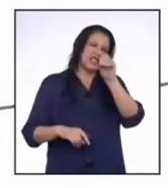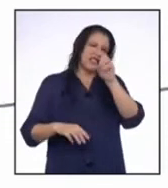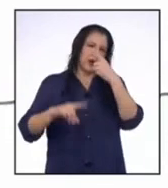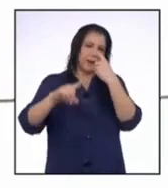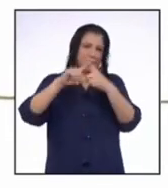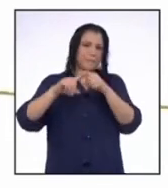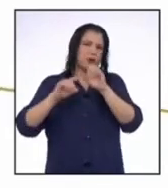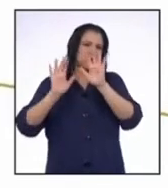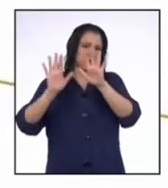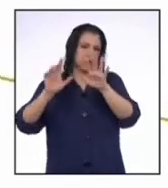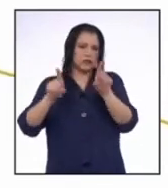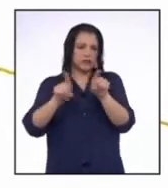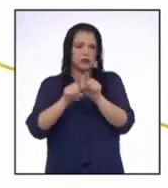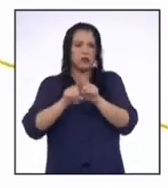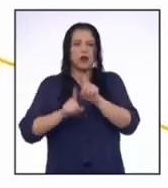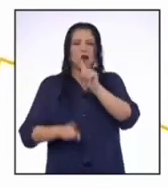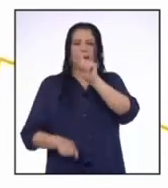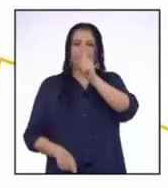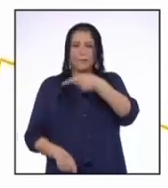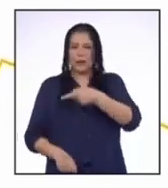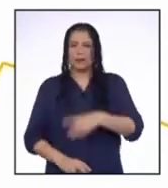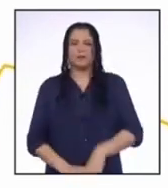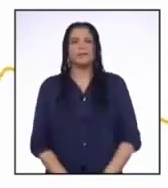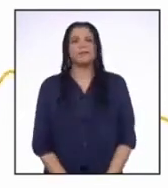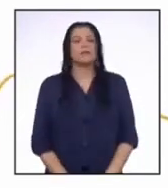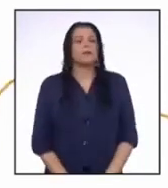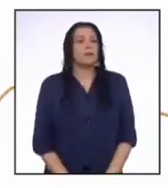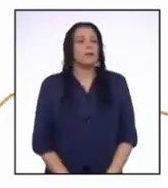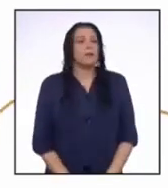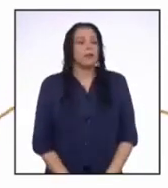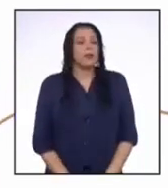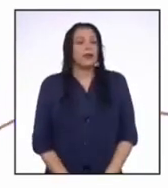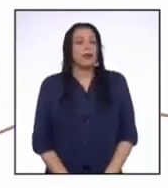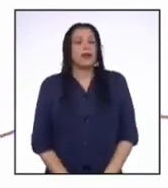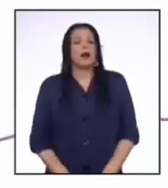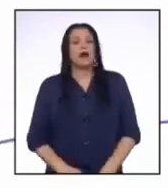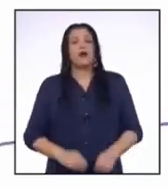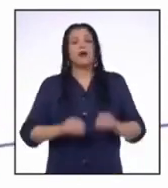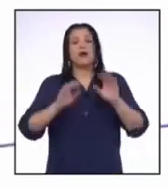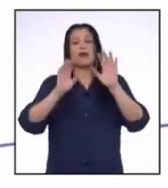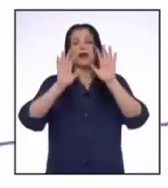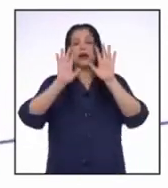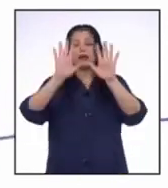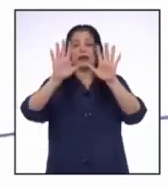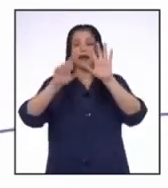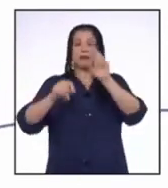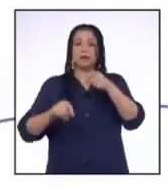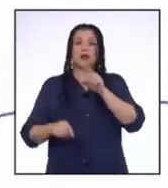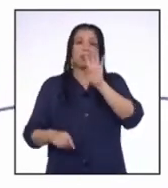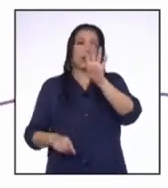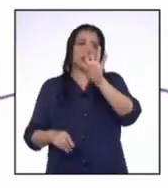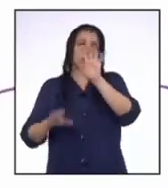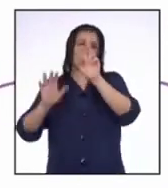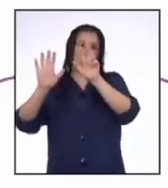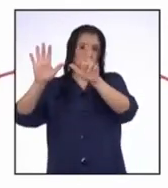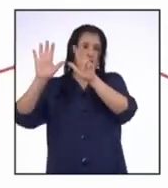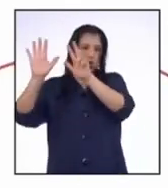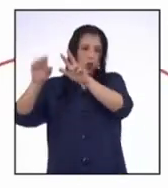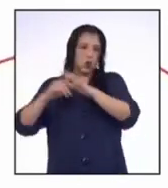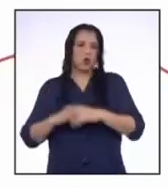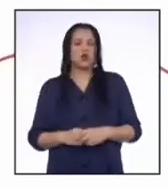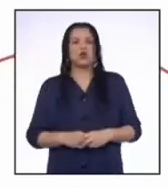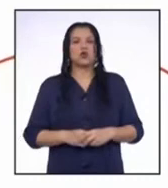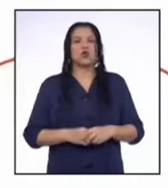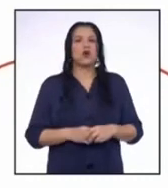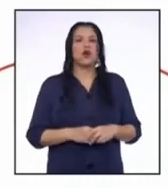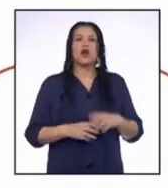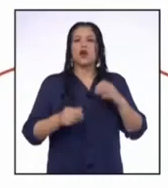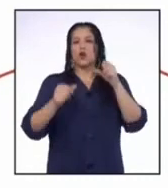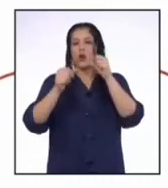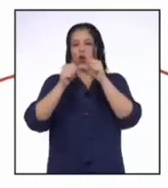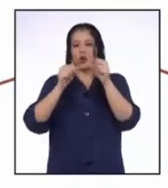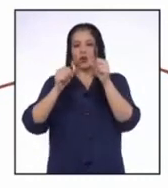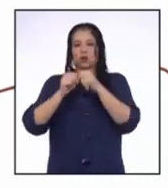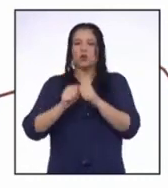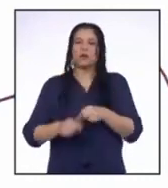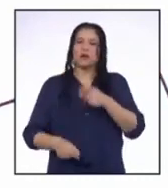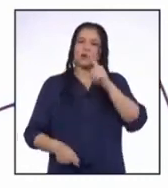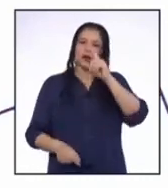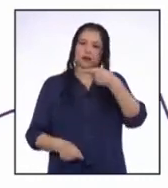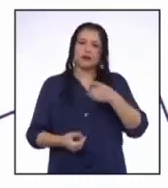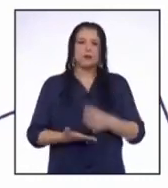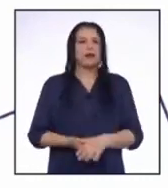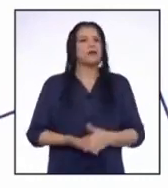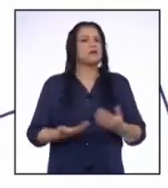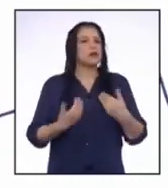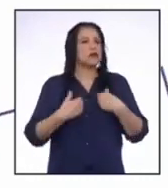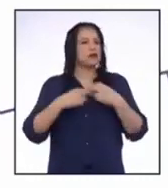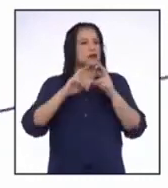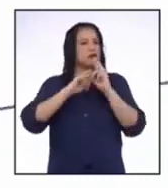me resulta 1000. La fracción decimal 10.488 milésimos la expreso como un número decimal,